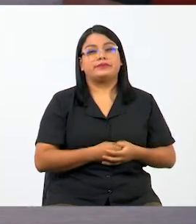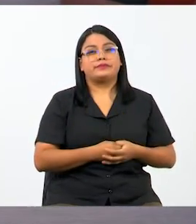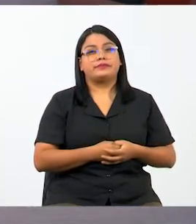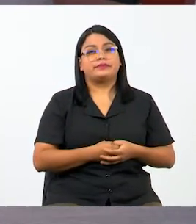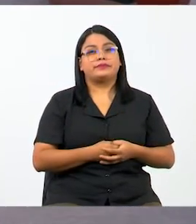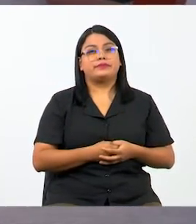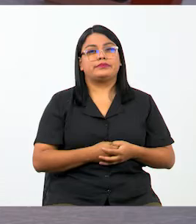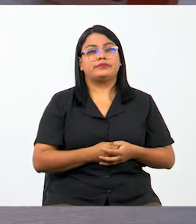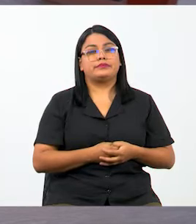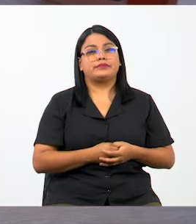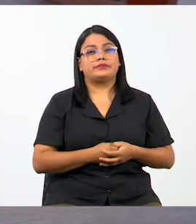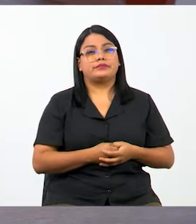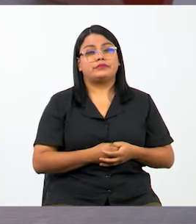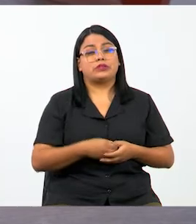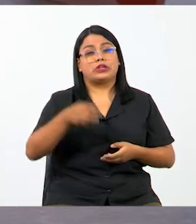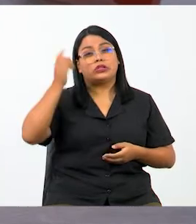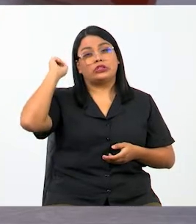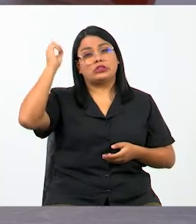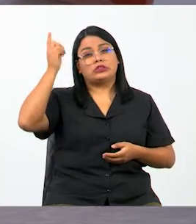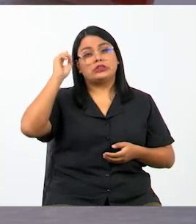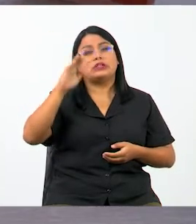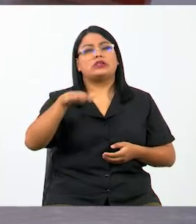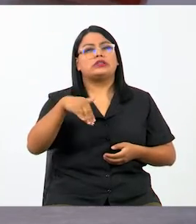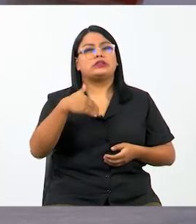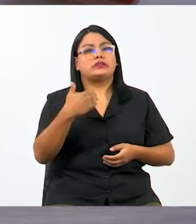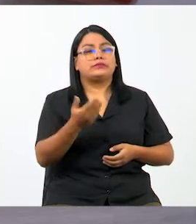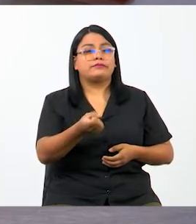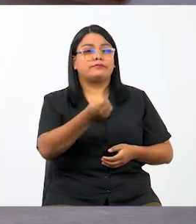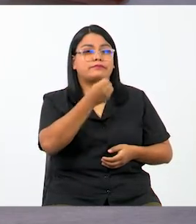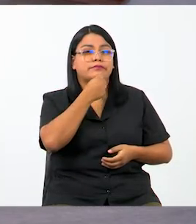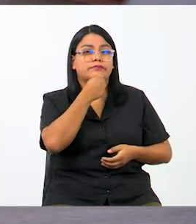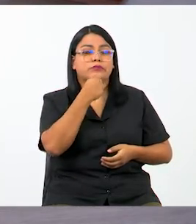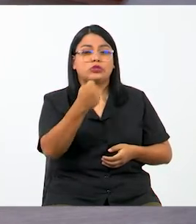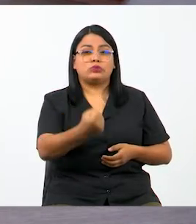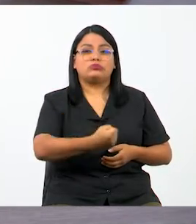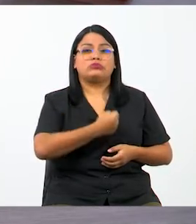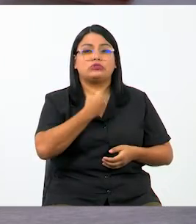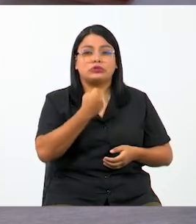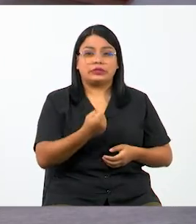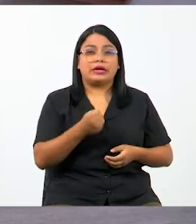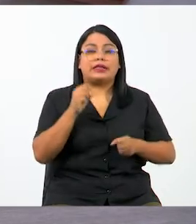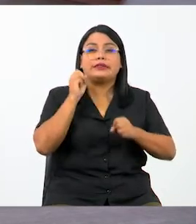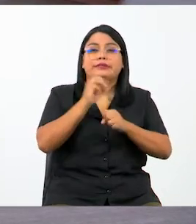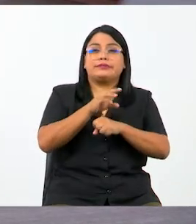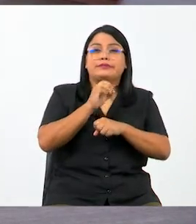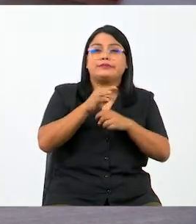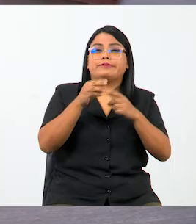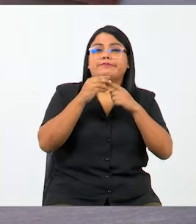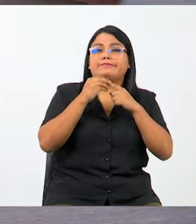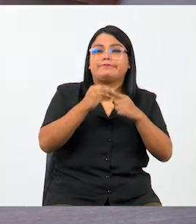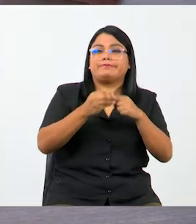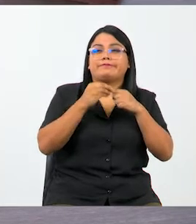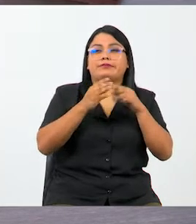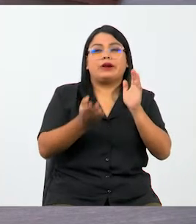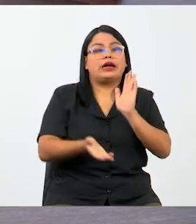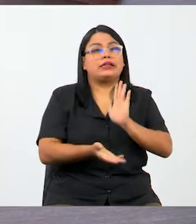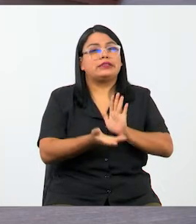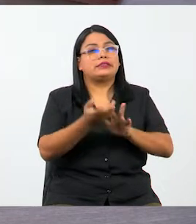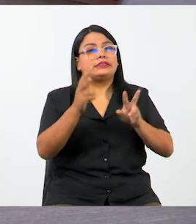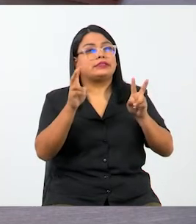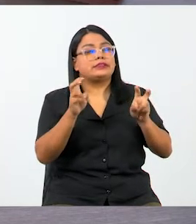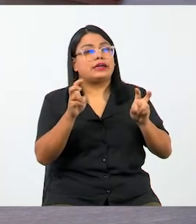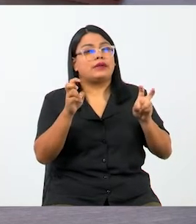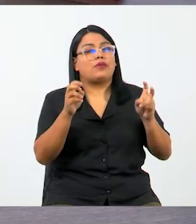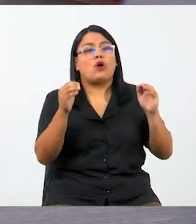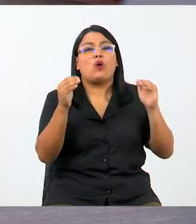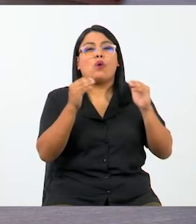Docentes, después de esta información tan importante sobre las orientaciones específicas para el desarrollo de contenidos y los recursos para